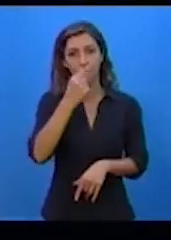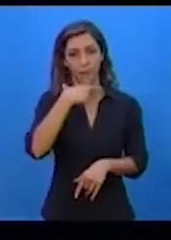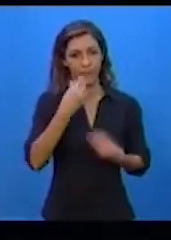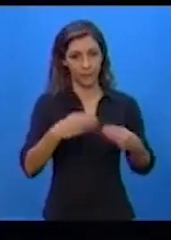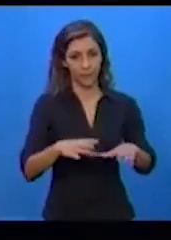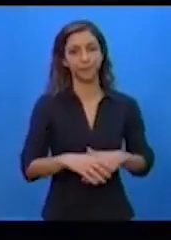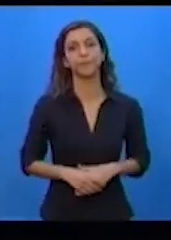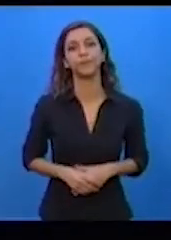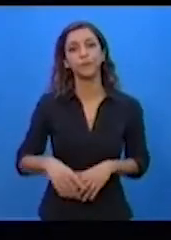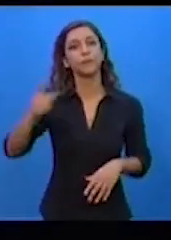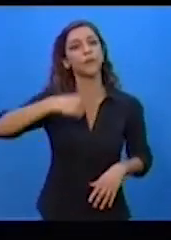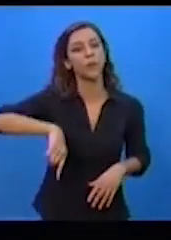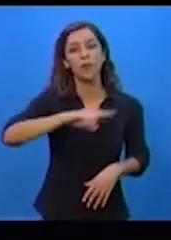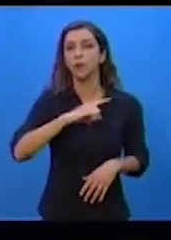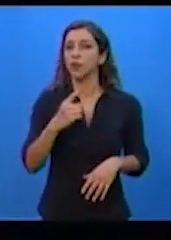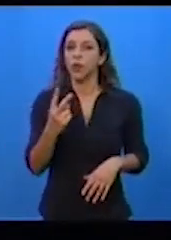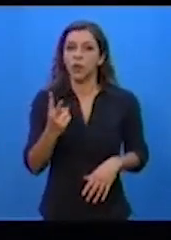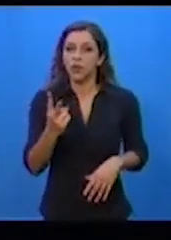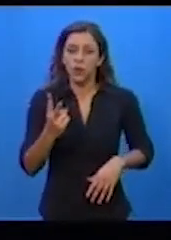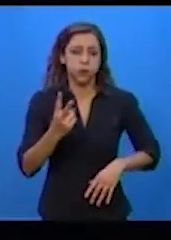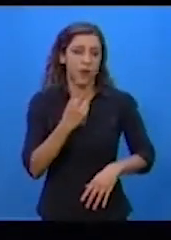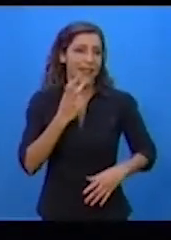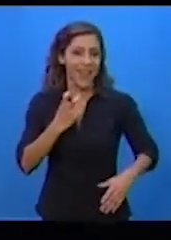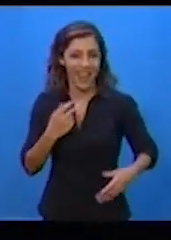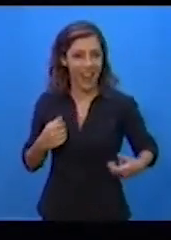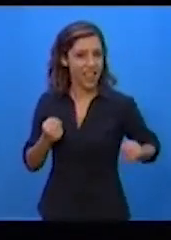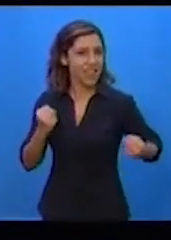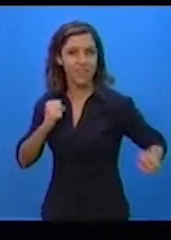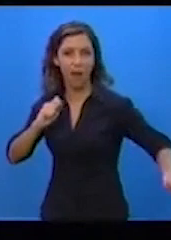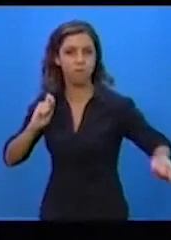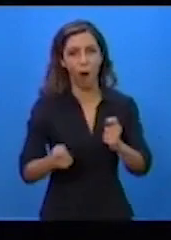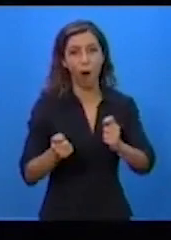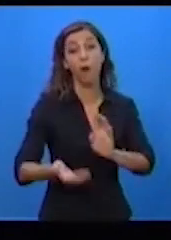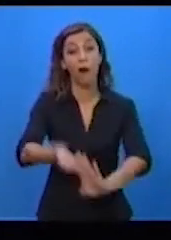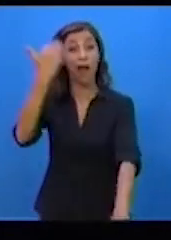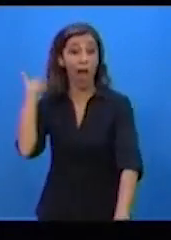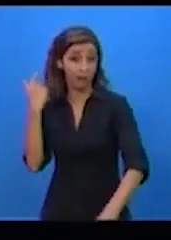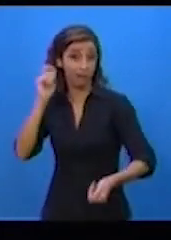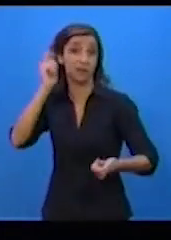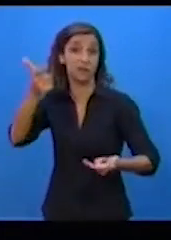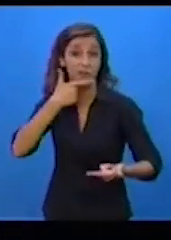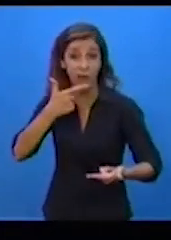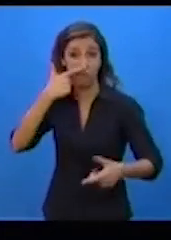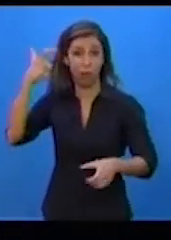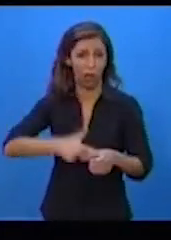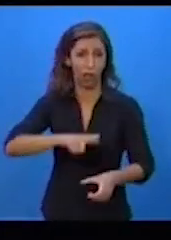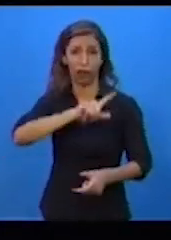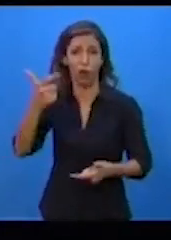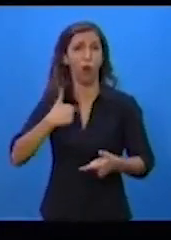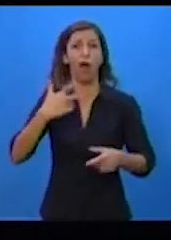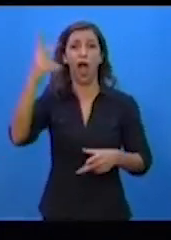le dimos vuelta a la energía después la peor gestión en energía de la historia que nos había dejado sin gas sin petróleo en cortes todos los